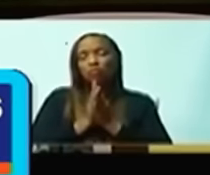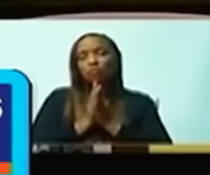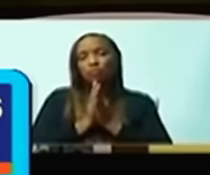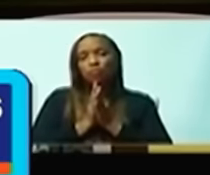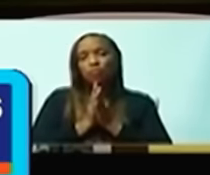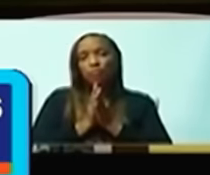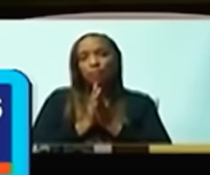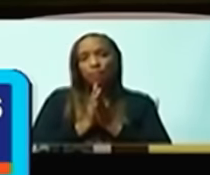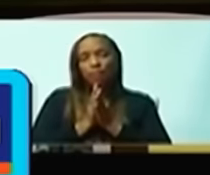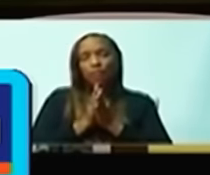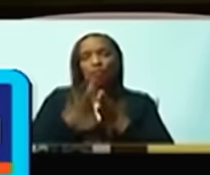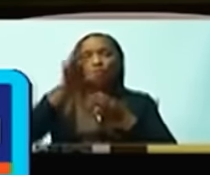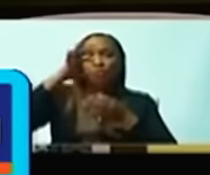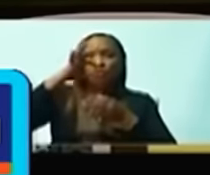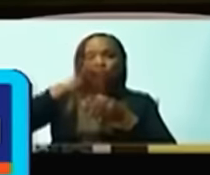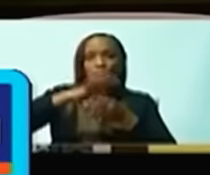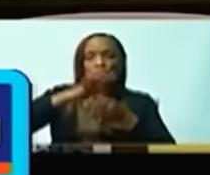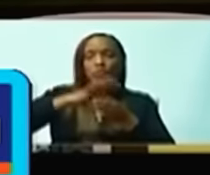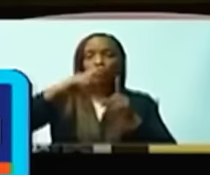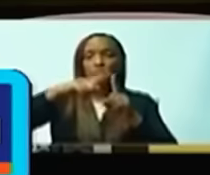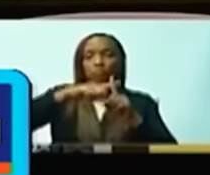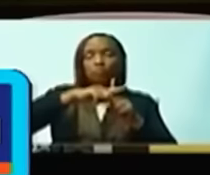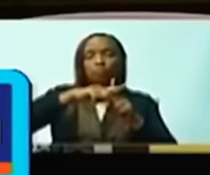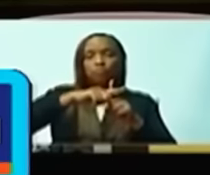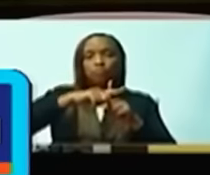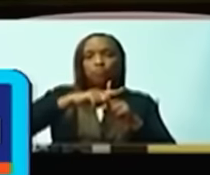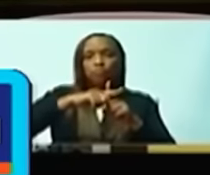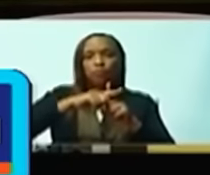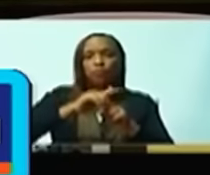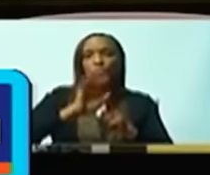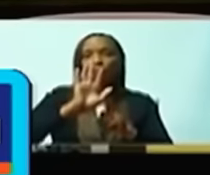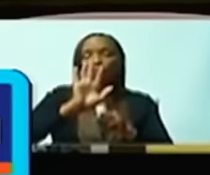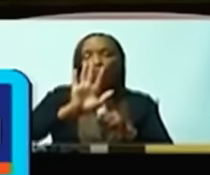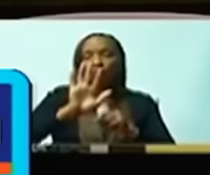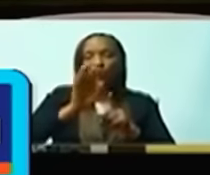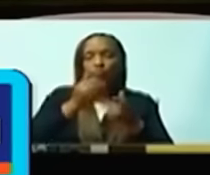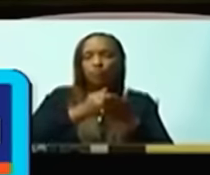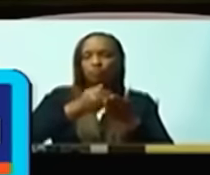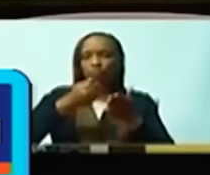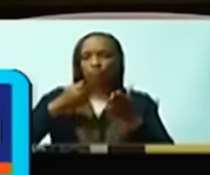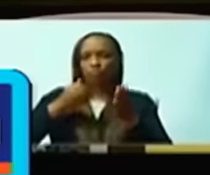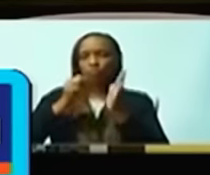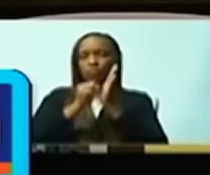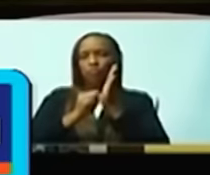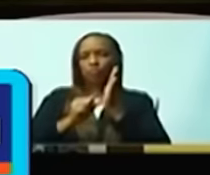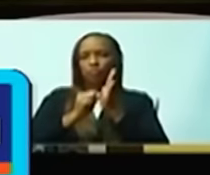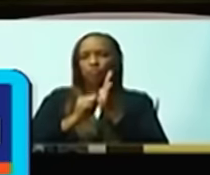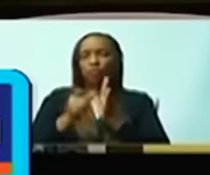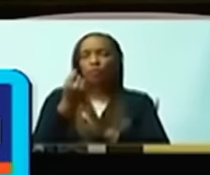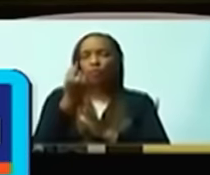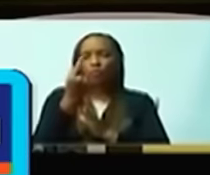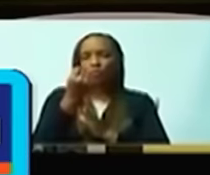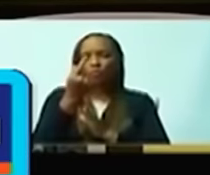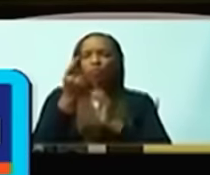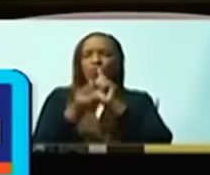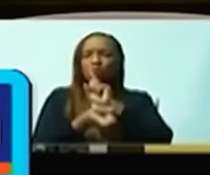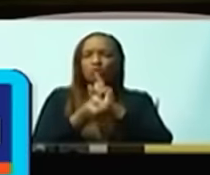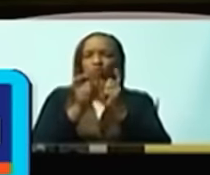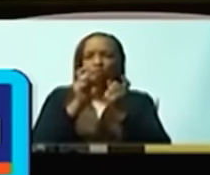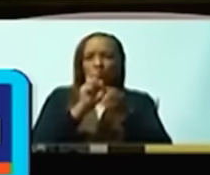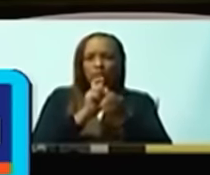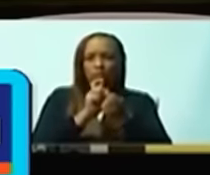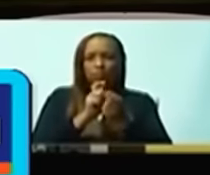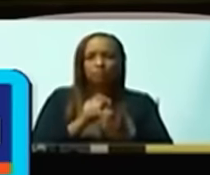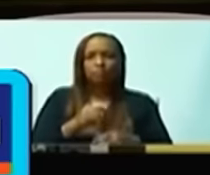la modificación del artículo 11 y lo vamos a hacer llegar hasta allá, que dice de la